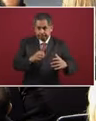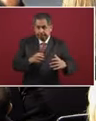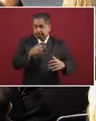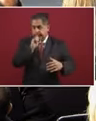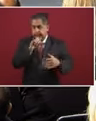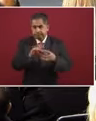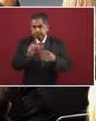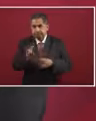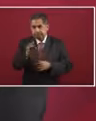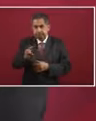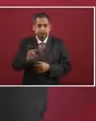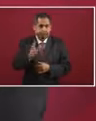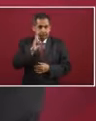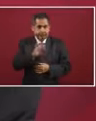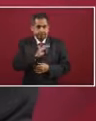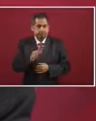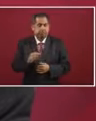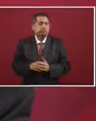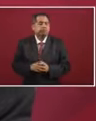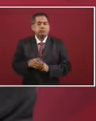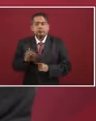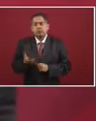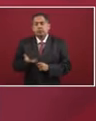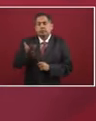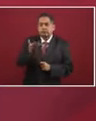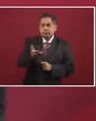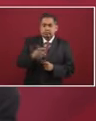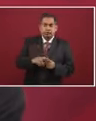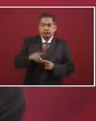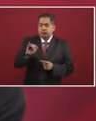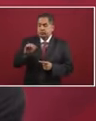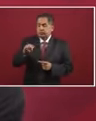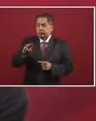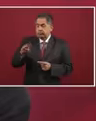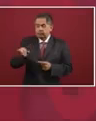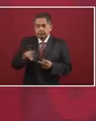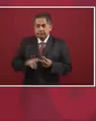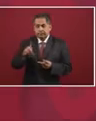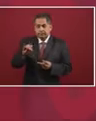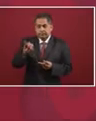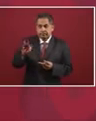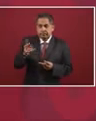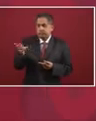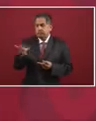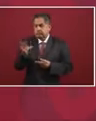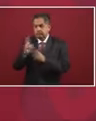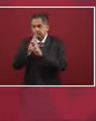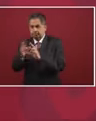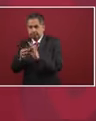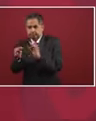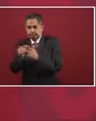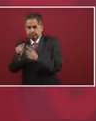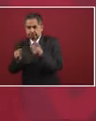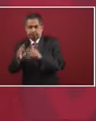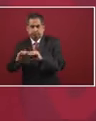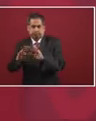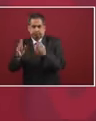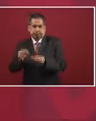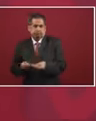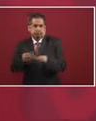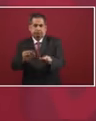Y si nos permiten, pues le pediría yo al INAMI y al DIF que les prepararon un reporte detallado para dárselos a la